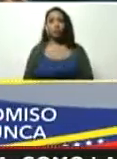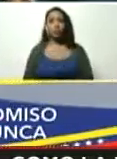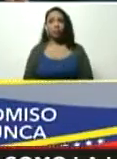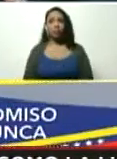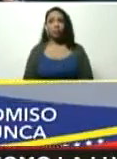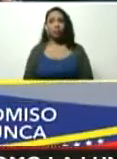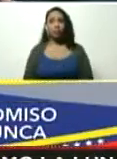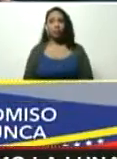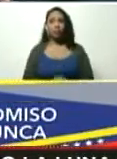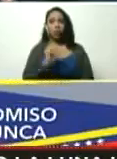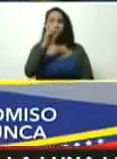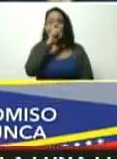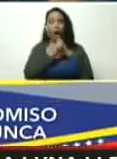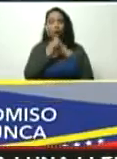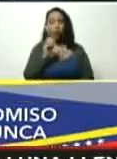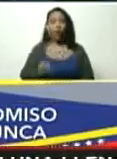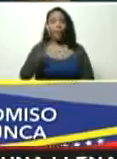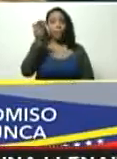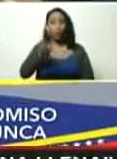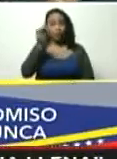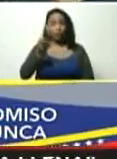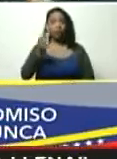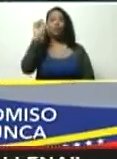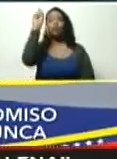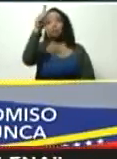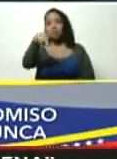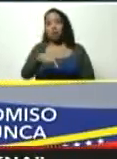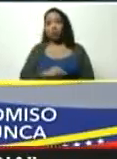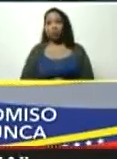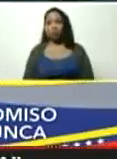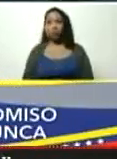2012. Y era un año icónico también.